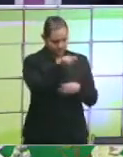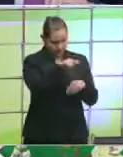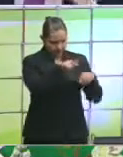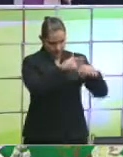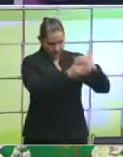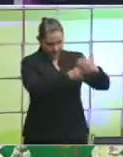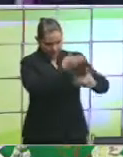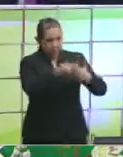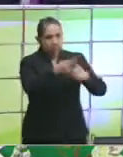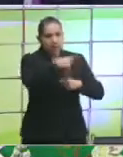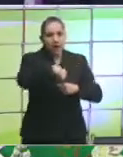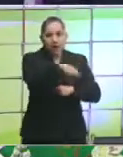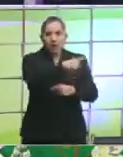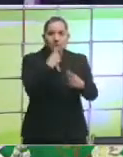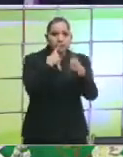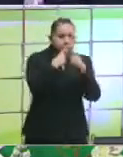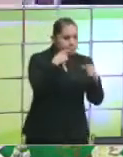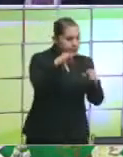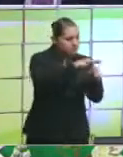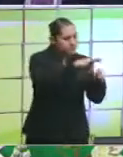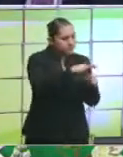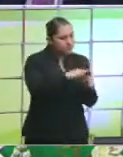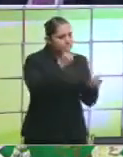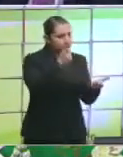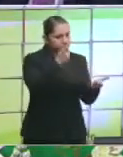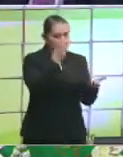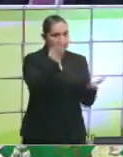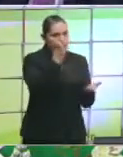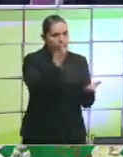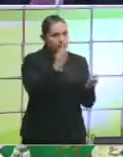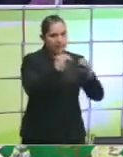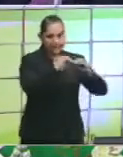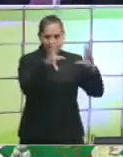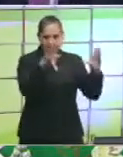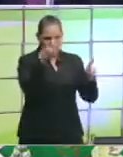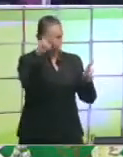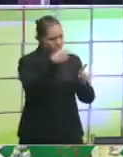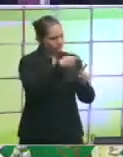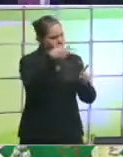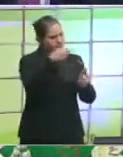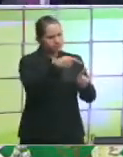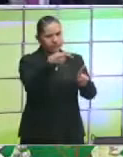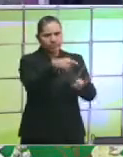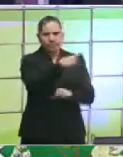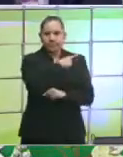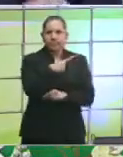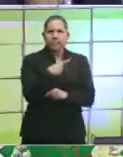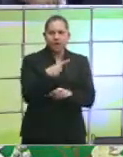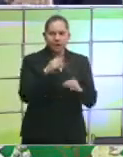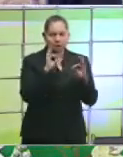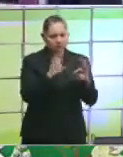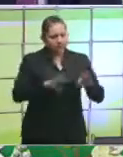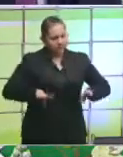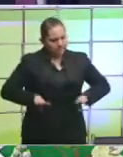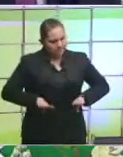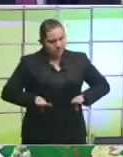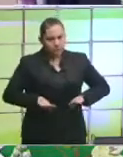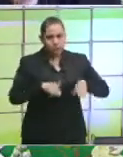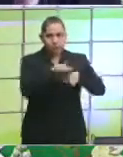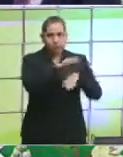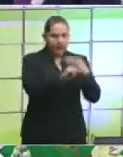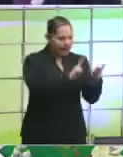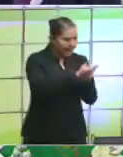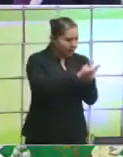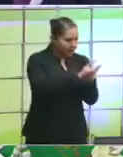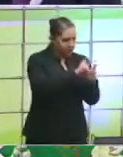breves sentencias muy claras en ciencias que tenían una precisión en los temas de legalidad yo